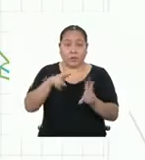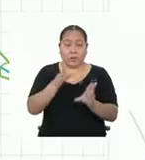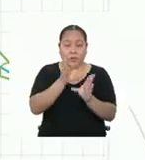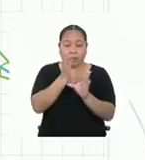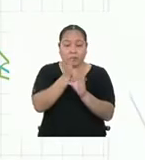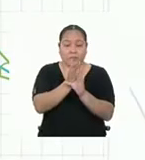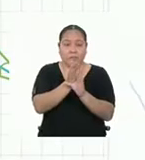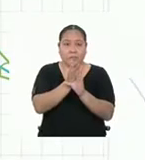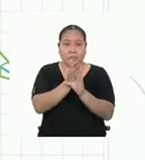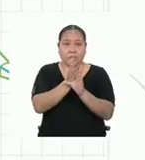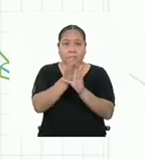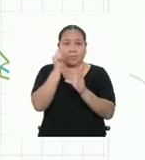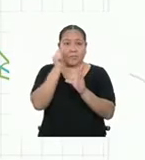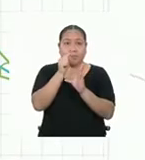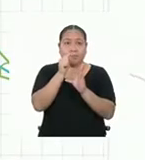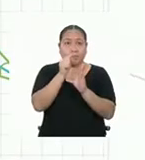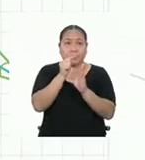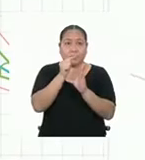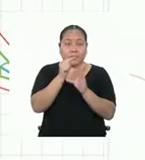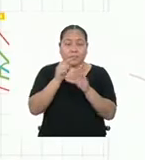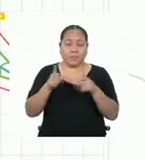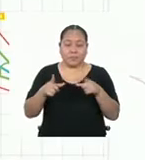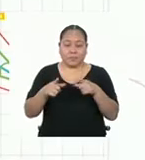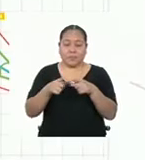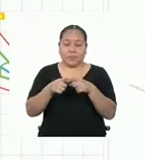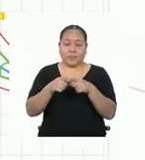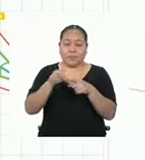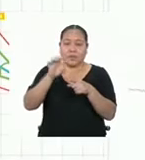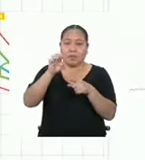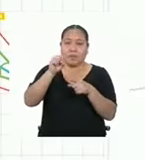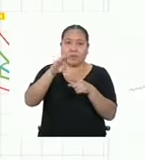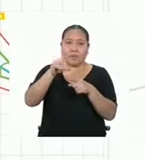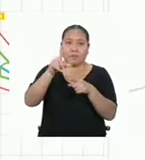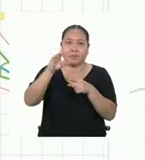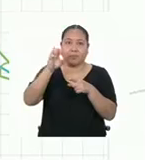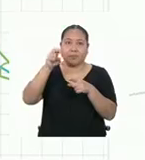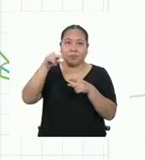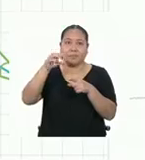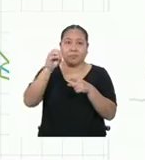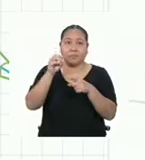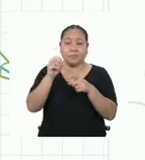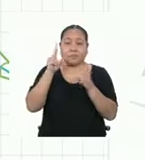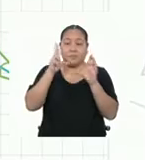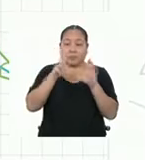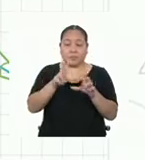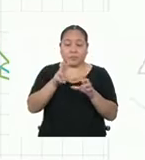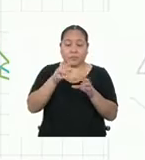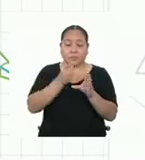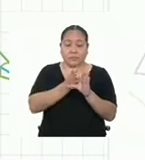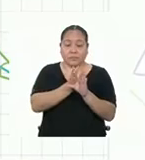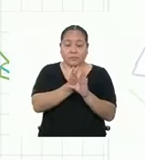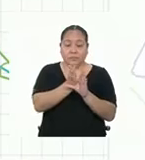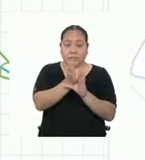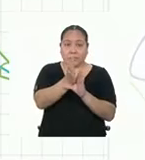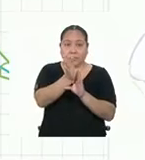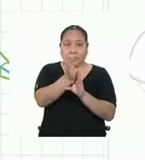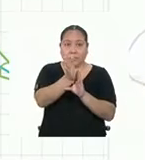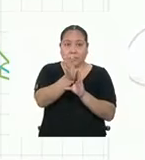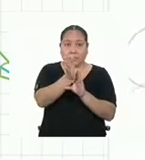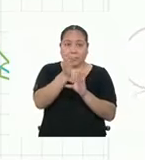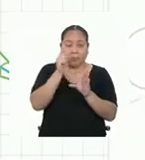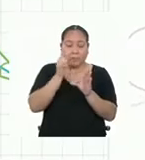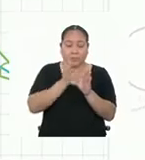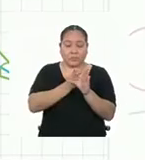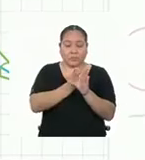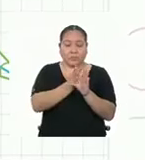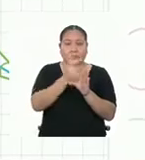La figura en pantalla es un triángulo escaleno Es decir, sus tres lados son diferentes La vicetriz viene a ser